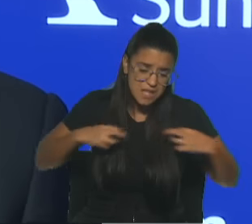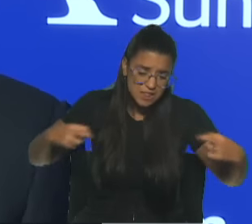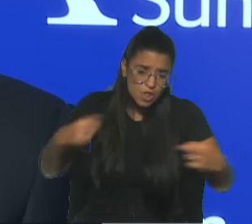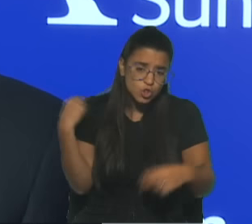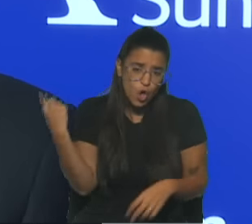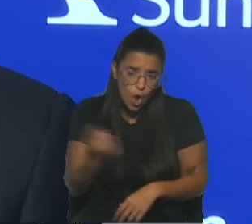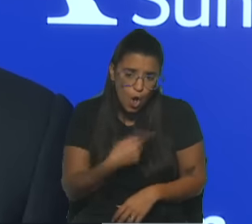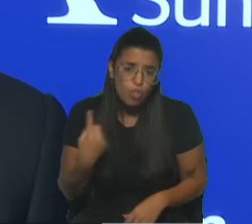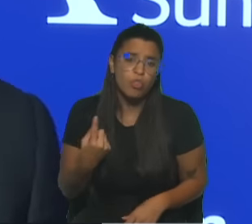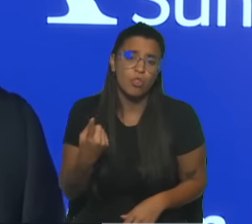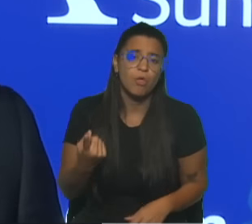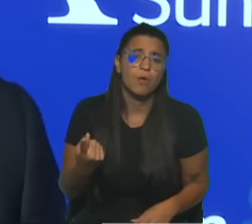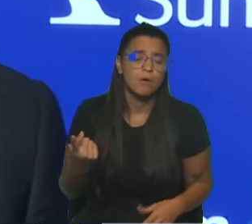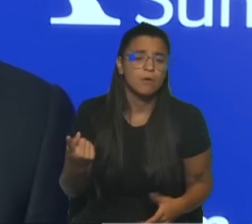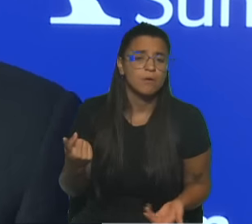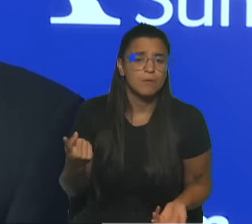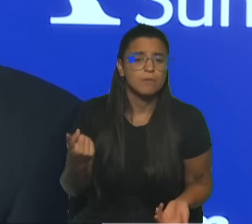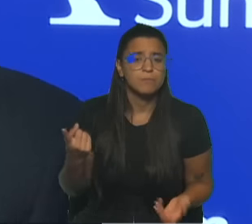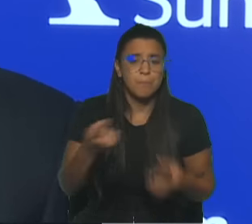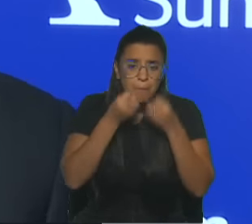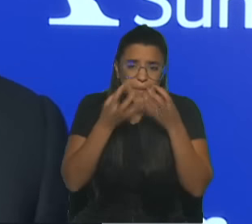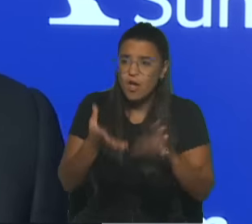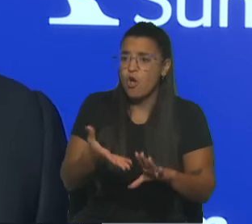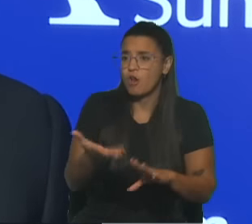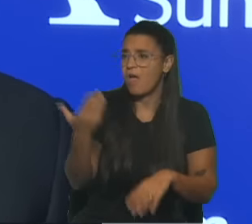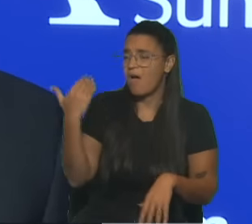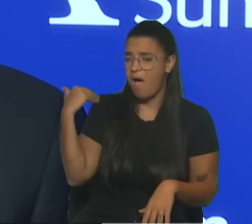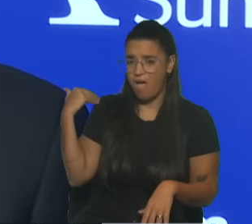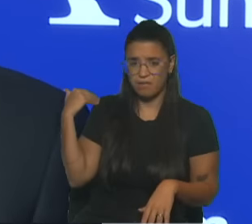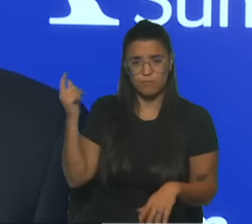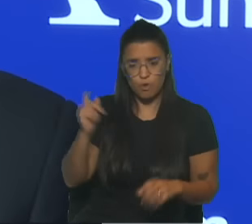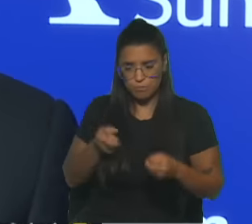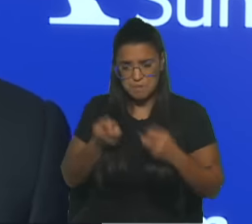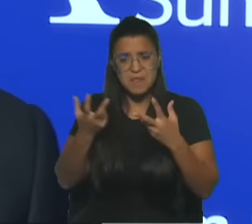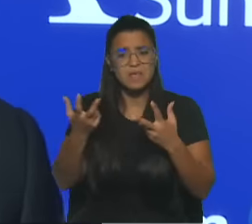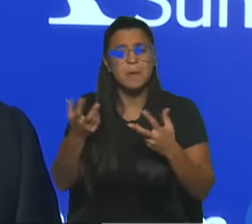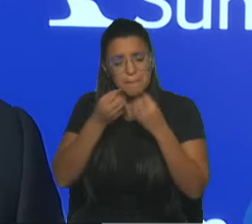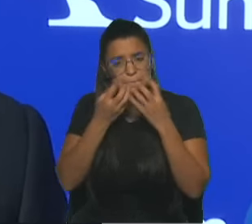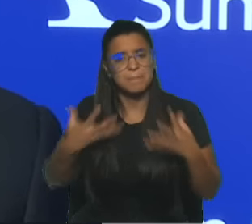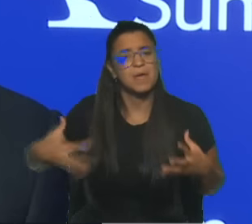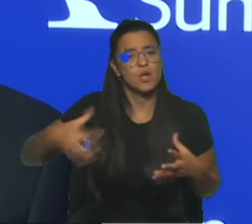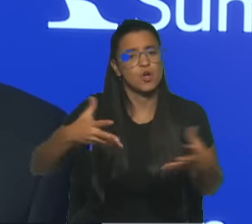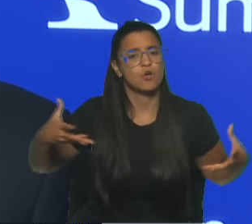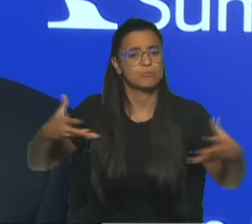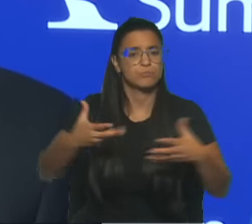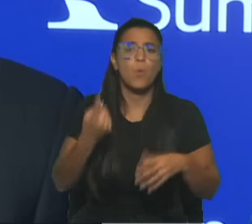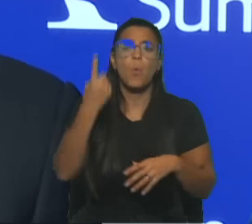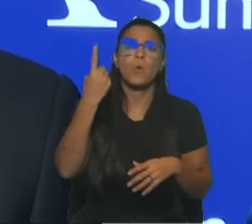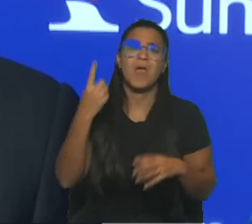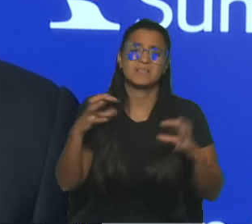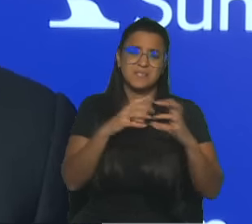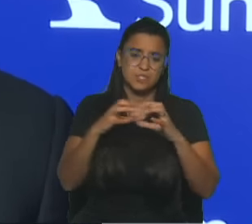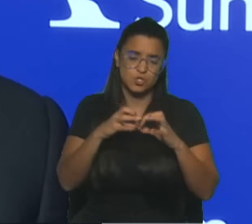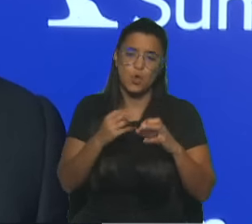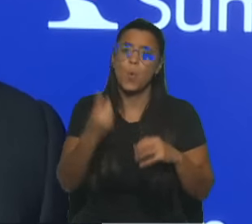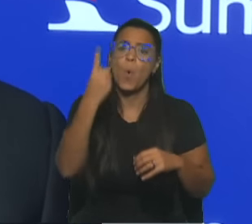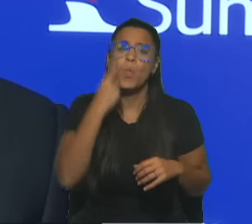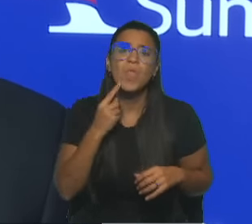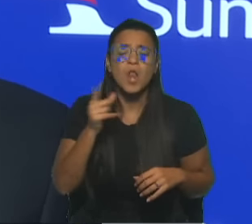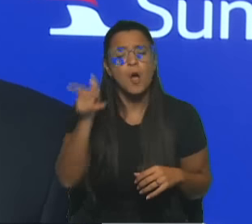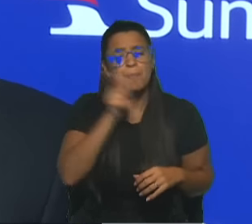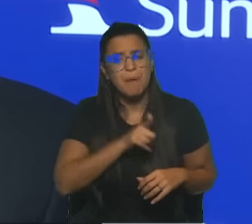inación y sacar algo quizás mucho mejor de lo que uno puede expresar y sacar en una sola sesión de un día me